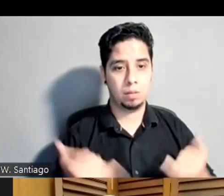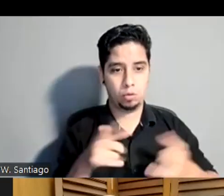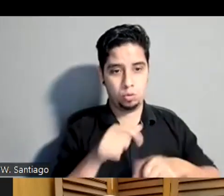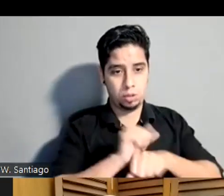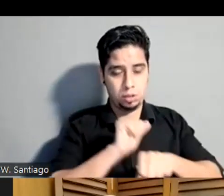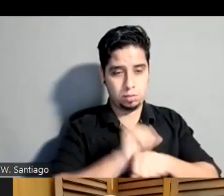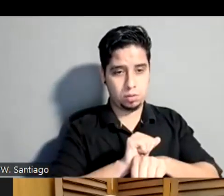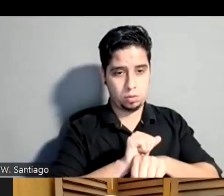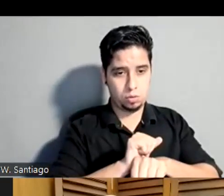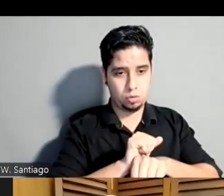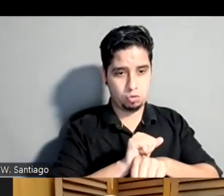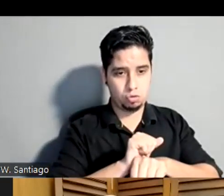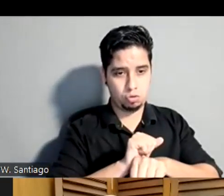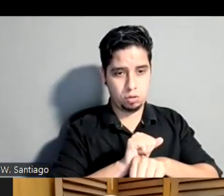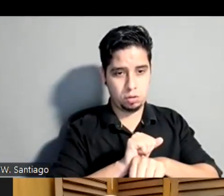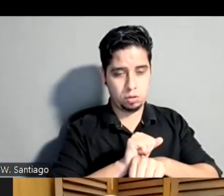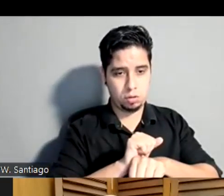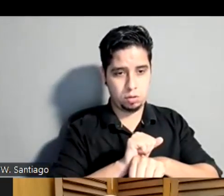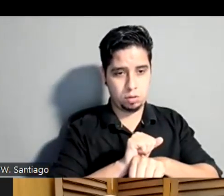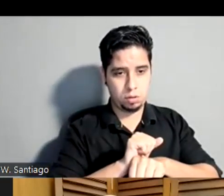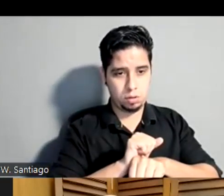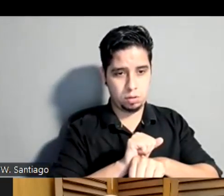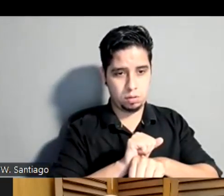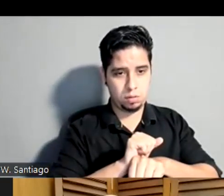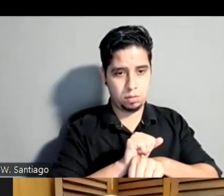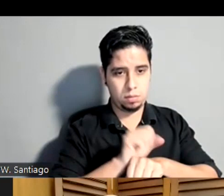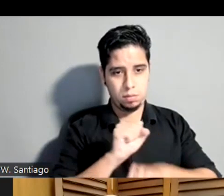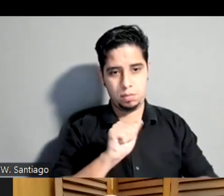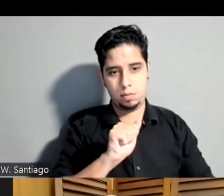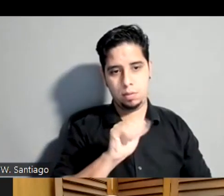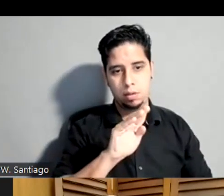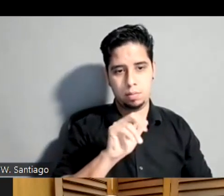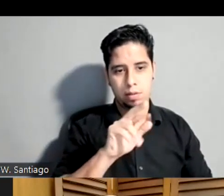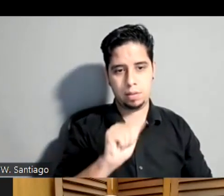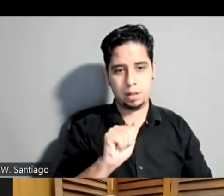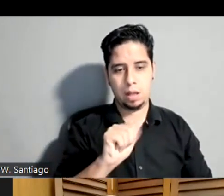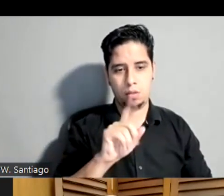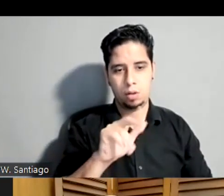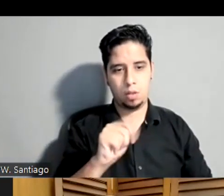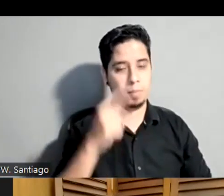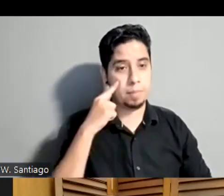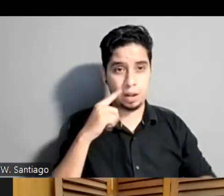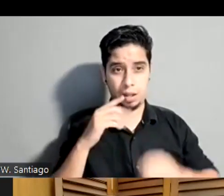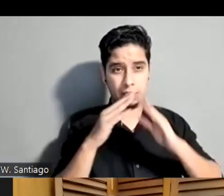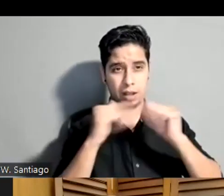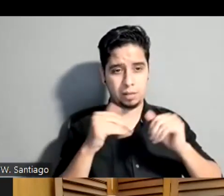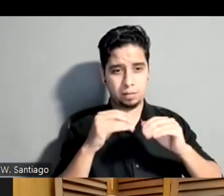me dijiste. Cuenta. Estoy trabajando en Sabanera Dorado, en las oficinas de construcción de las casas. Y aquí